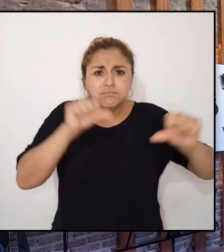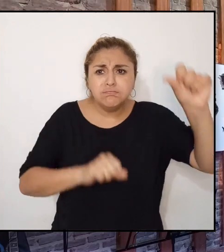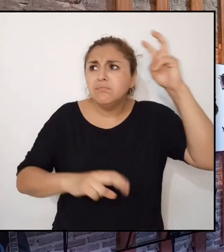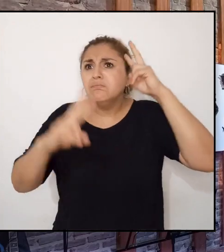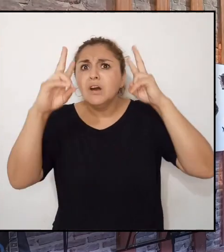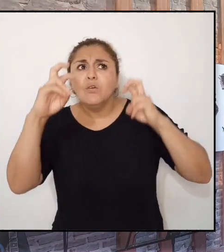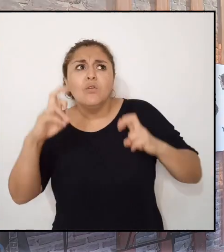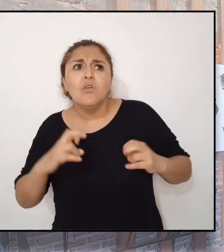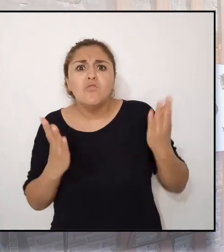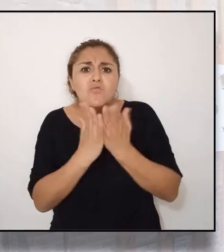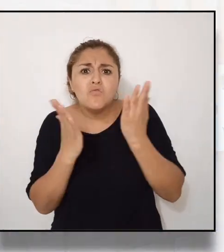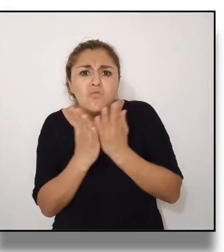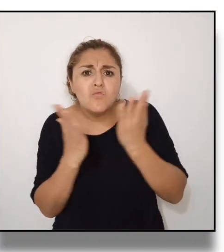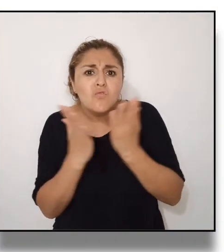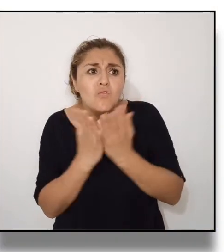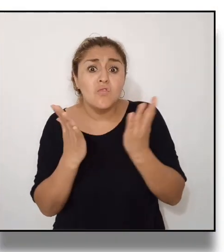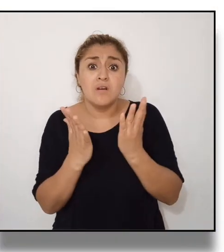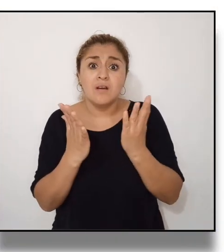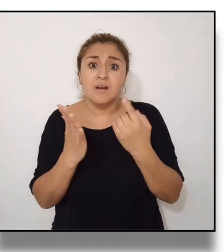¿Verdad?